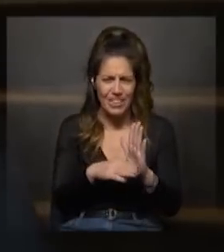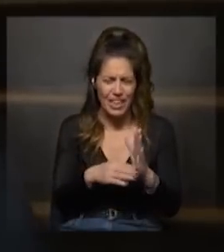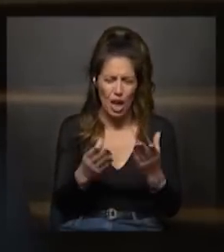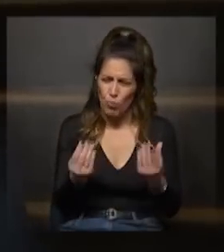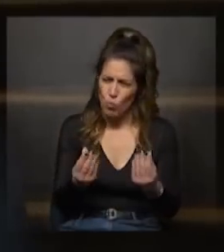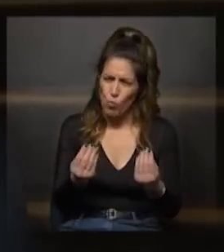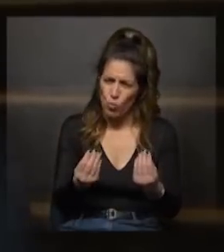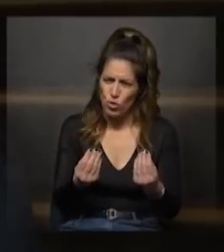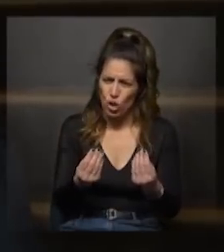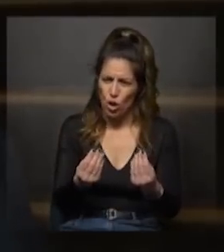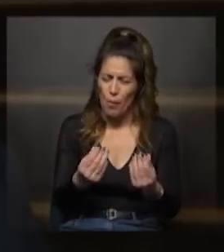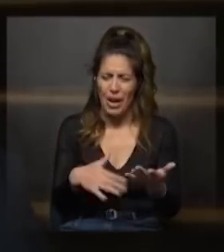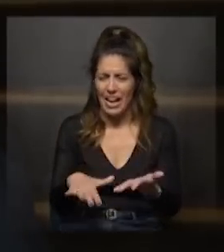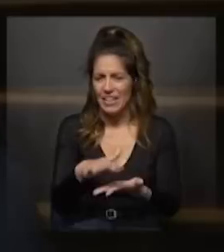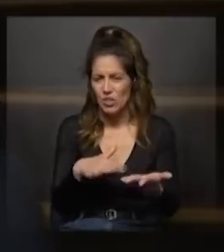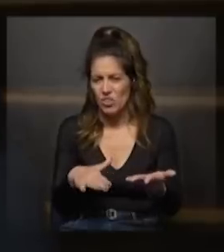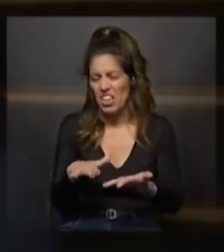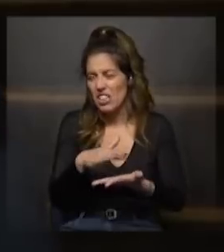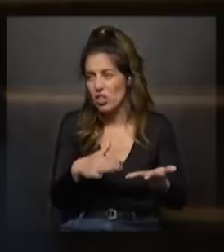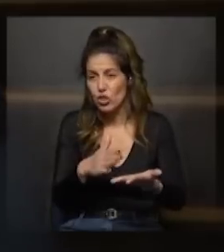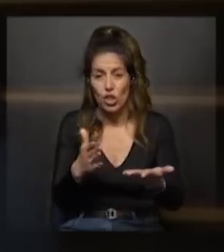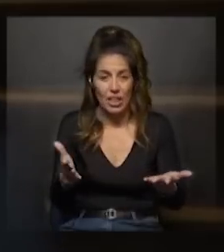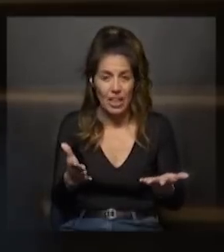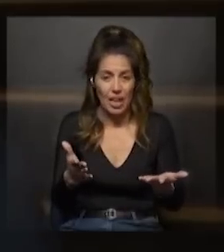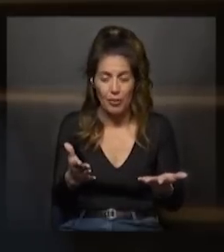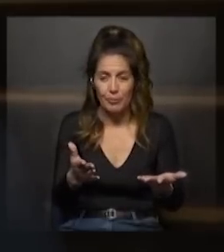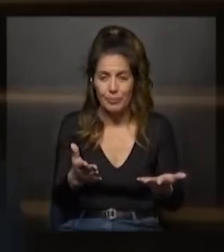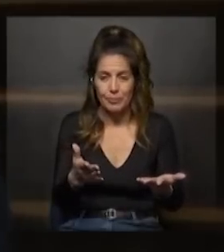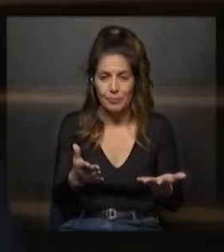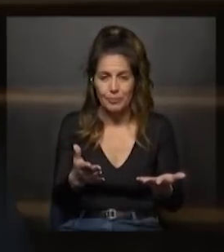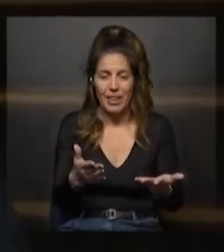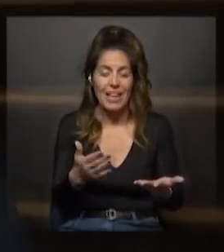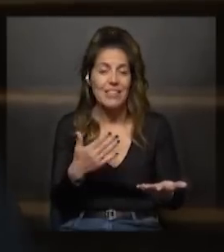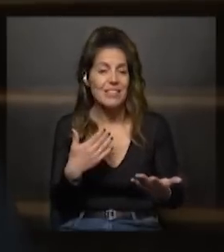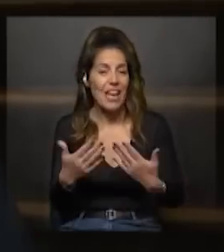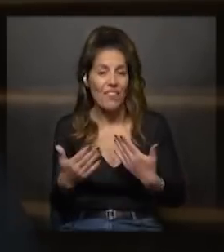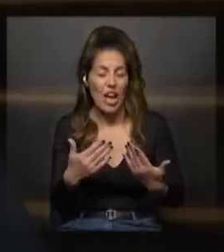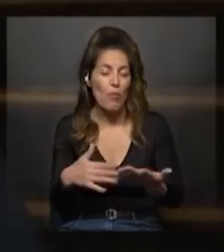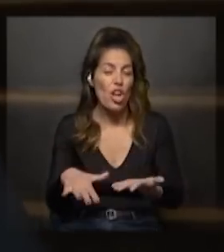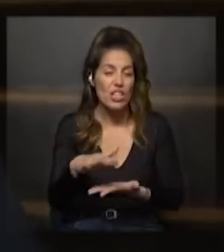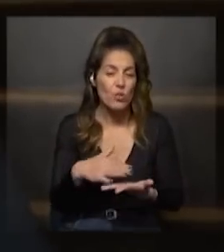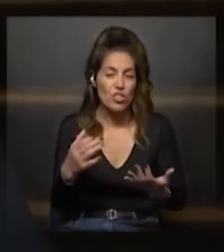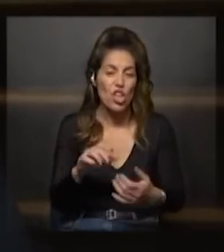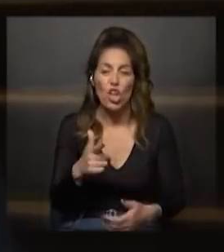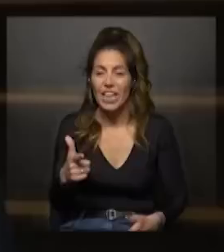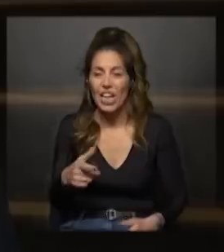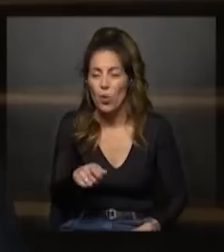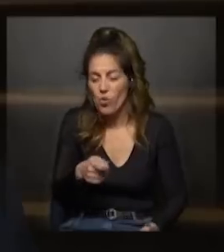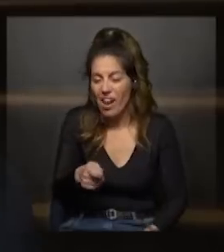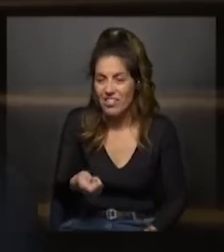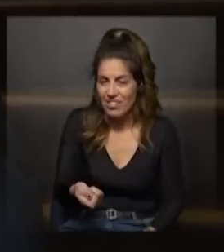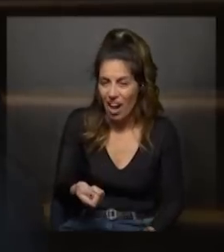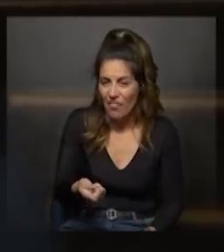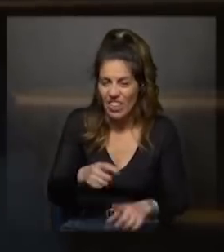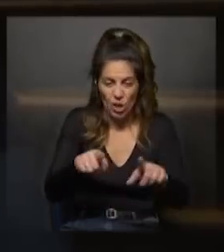demasiado para el hecho en sí que el hecho en sí es este si vamos a a lo que sucedió es no tener una llave